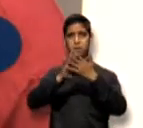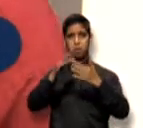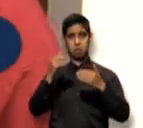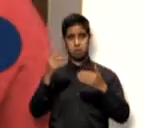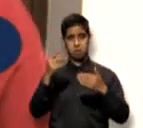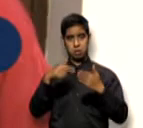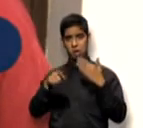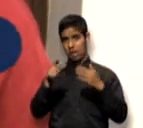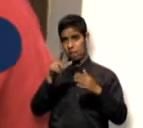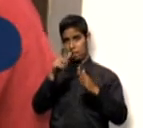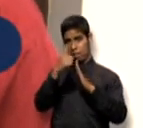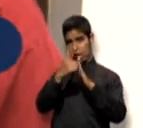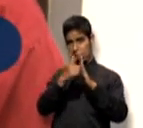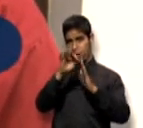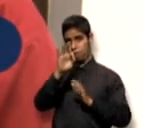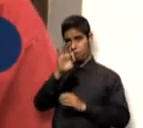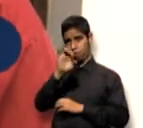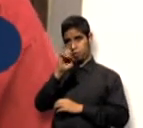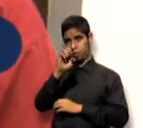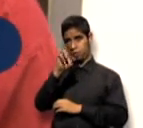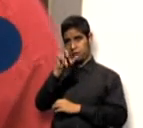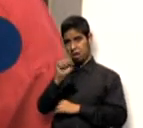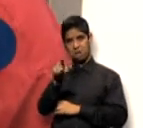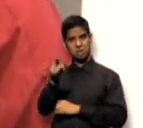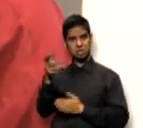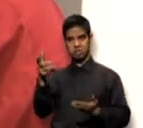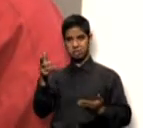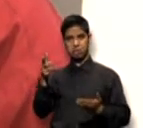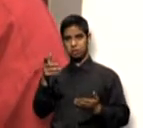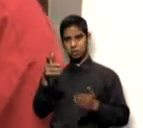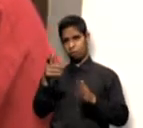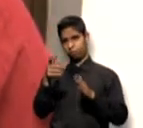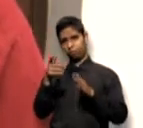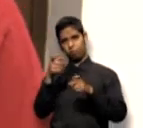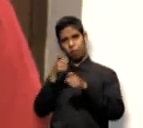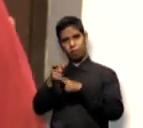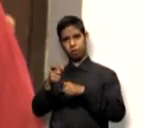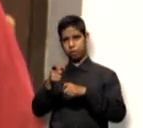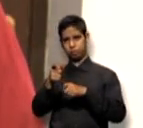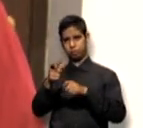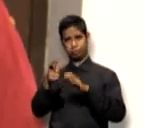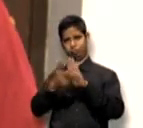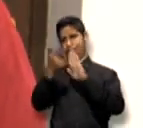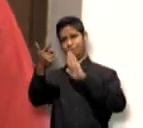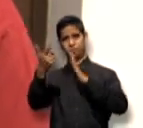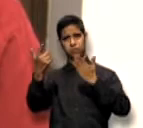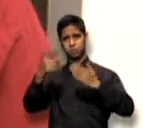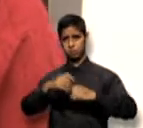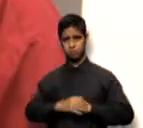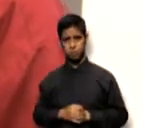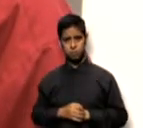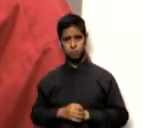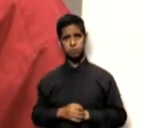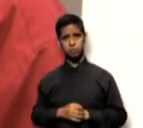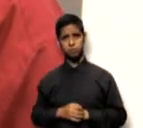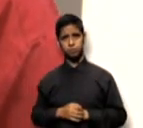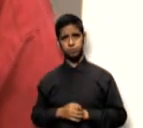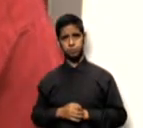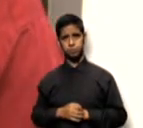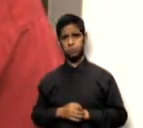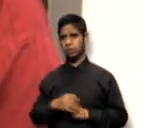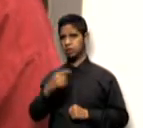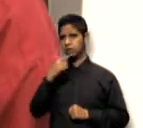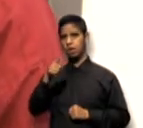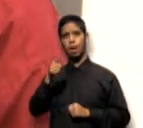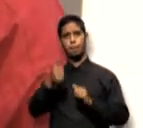federales. Este proyecto nos parece que no tiene ninguna oportunidad de ser aprobado. Es un proyecto que parte más de un coraje,